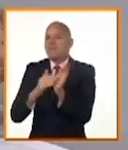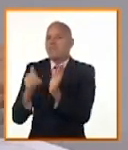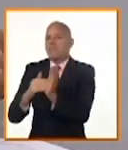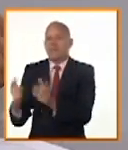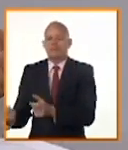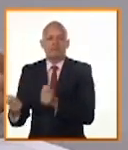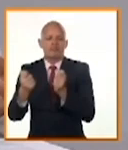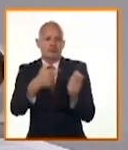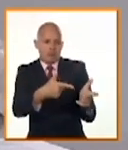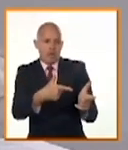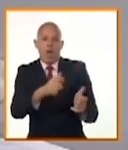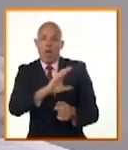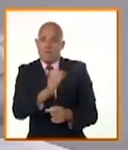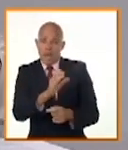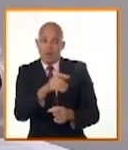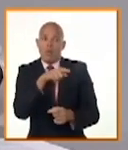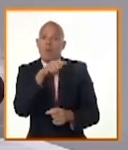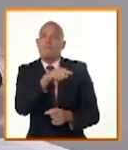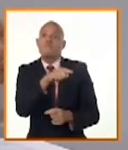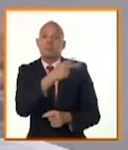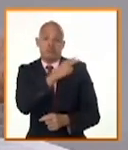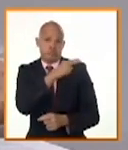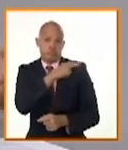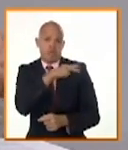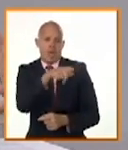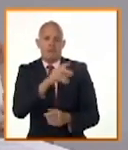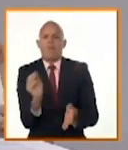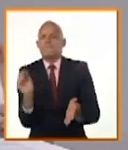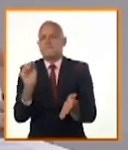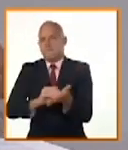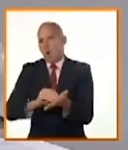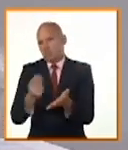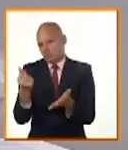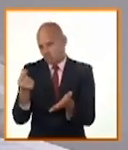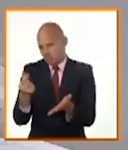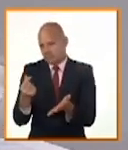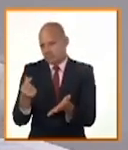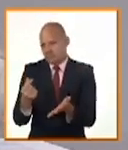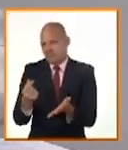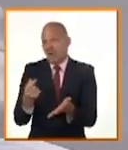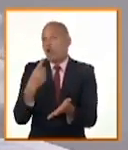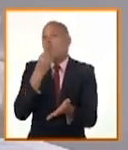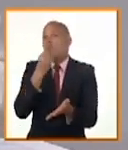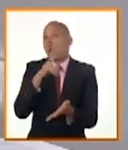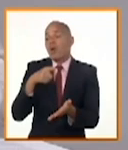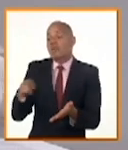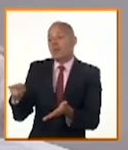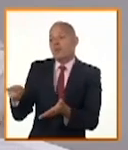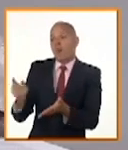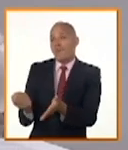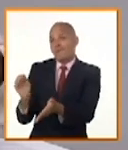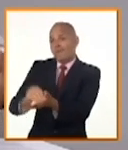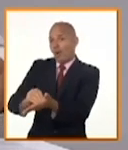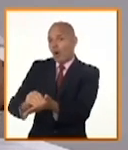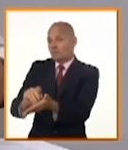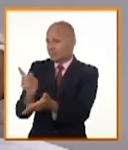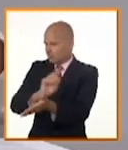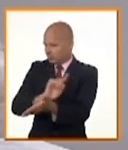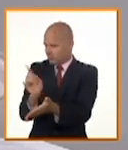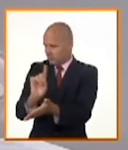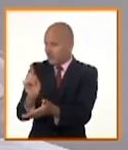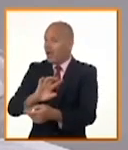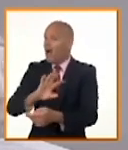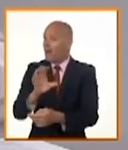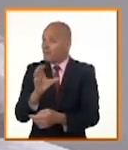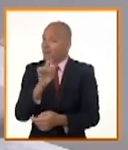y en ese proceso de acompañamiento y en ese proceso de conocimiento las necesidades que hoy tienen los clientes y las posibilidades que tiene el banco pondremos